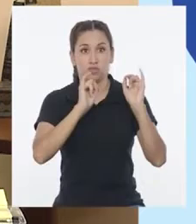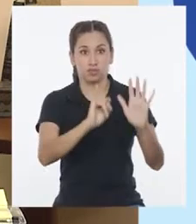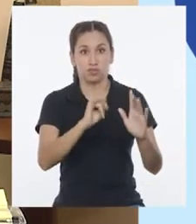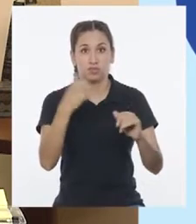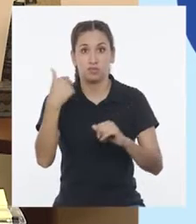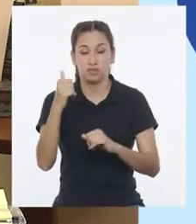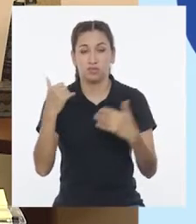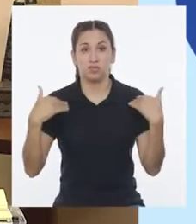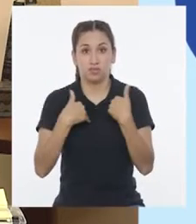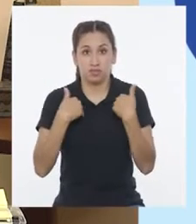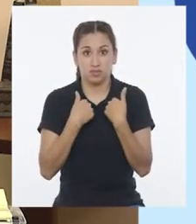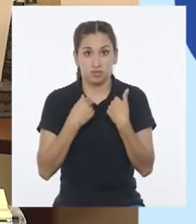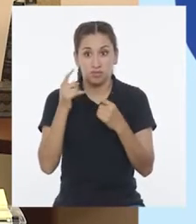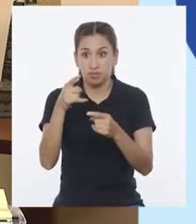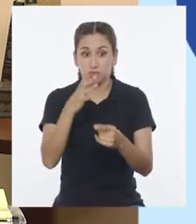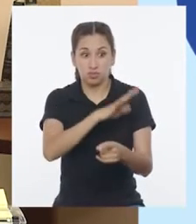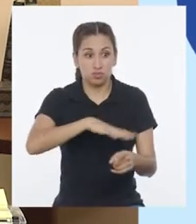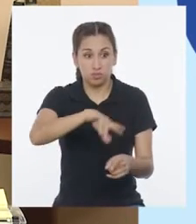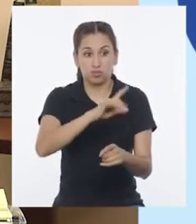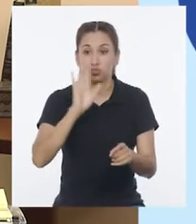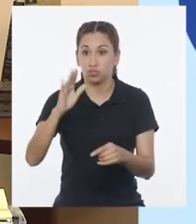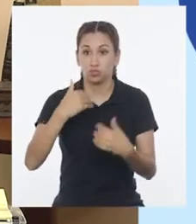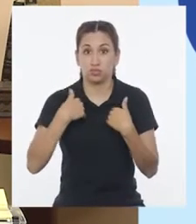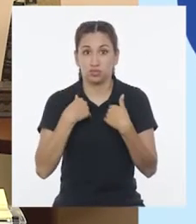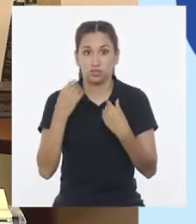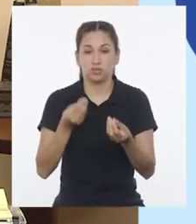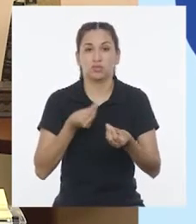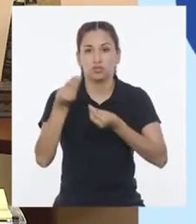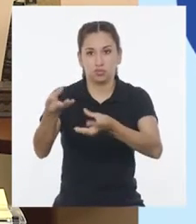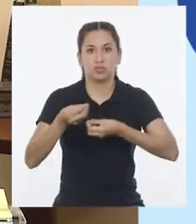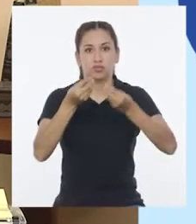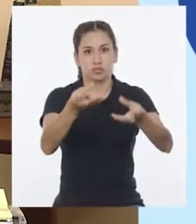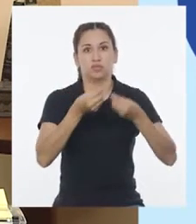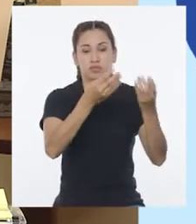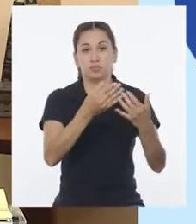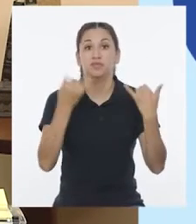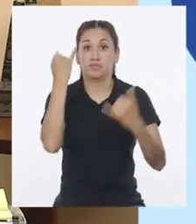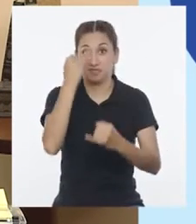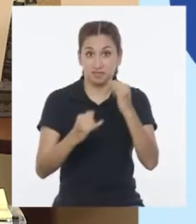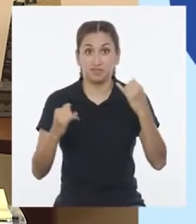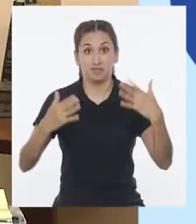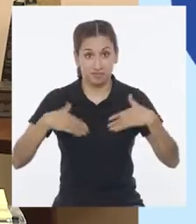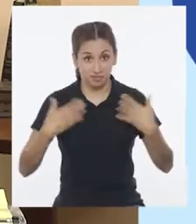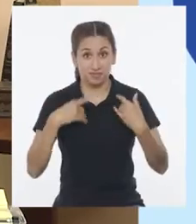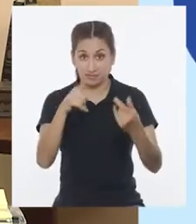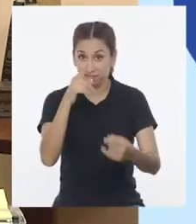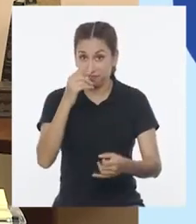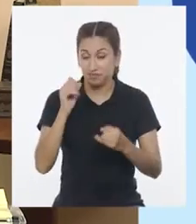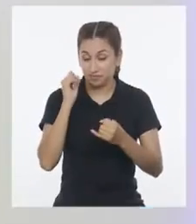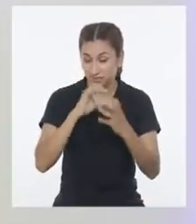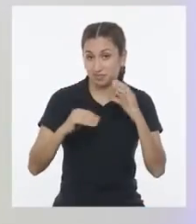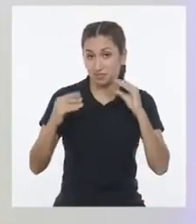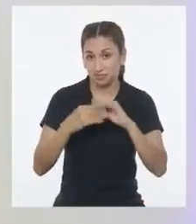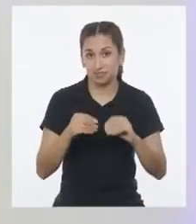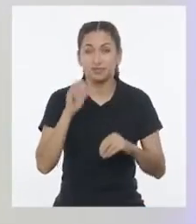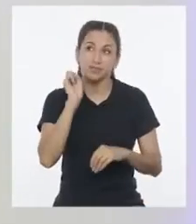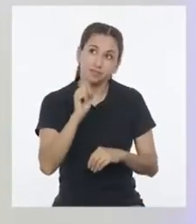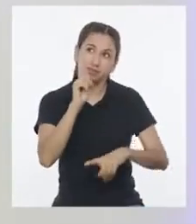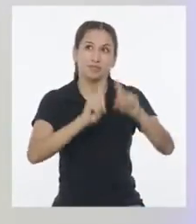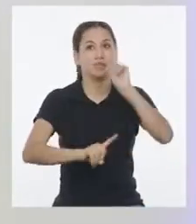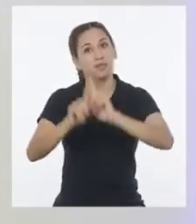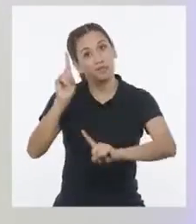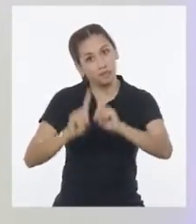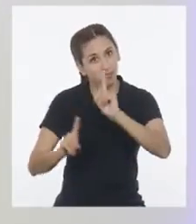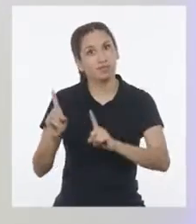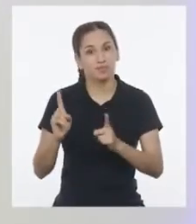pudo identificar a los dueños de 6 de los 10 animales robados, los cuales fueron devueltos. Tuvo final feliz